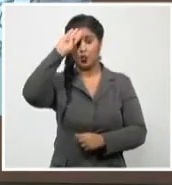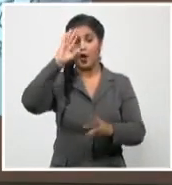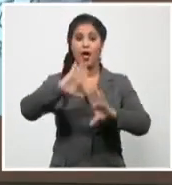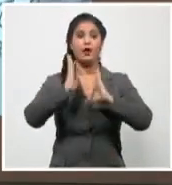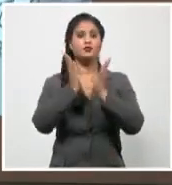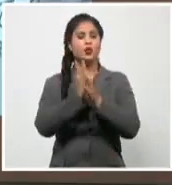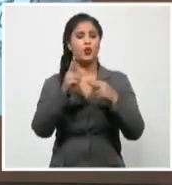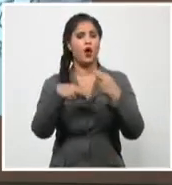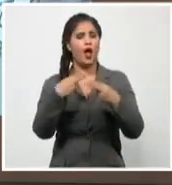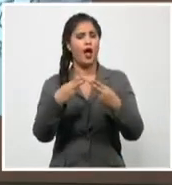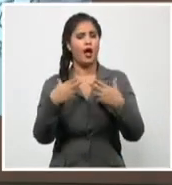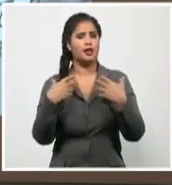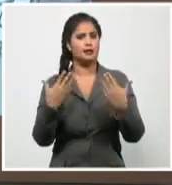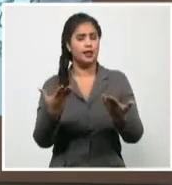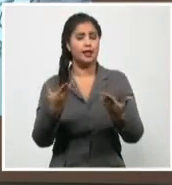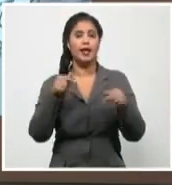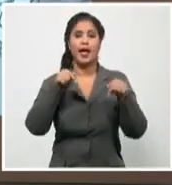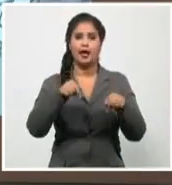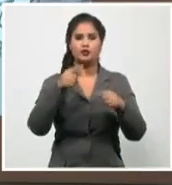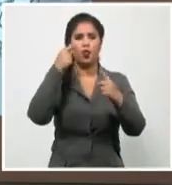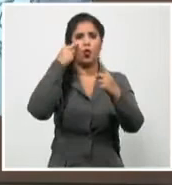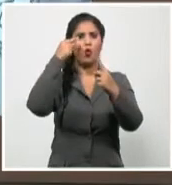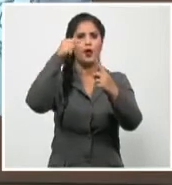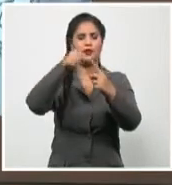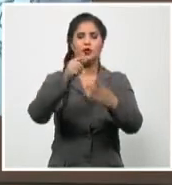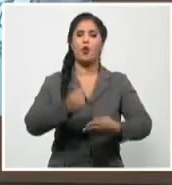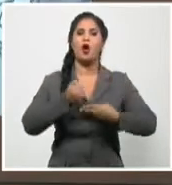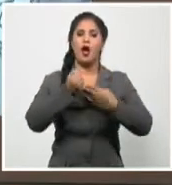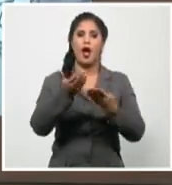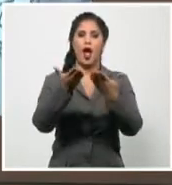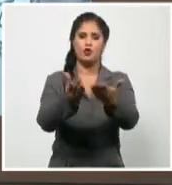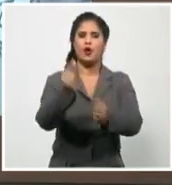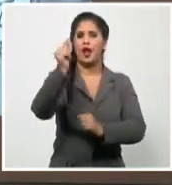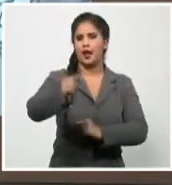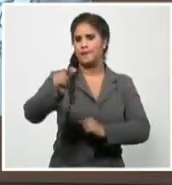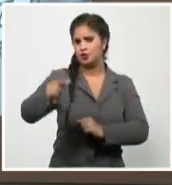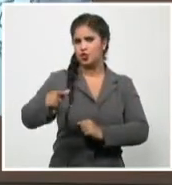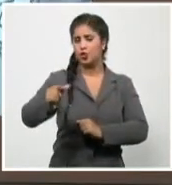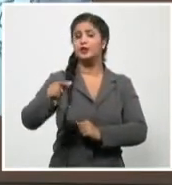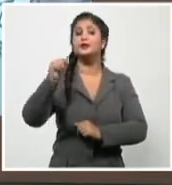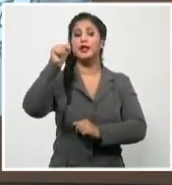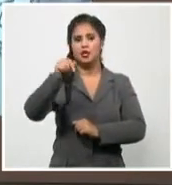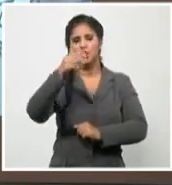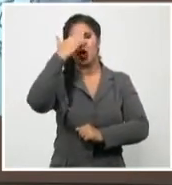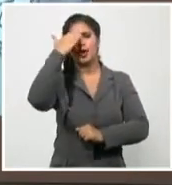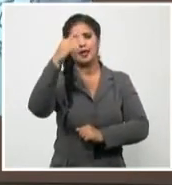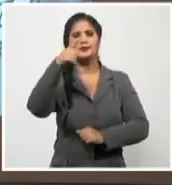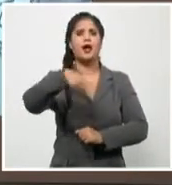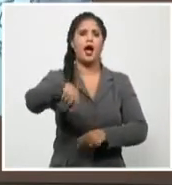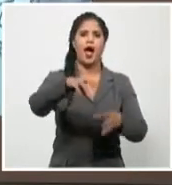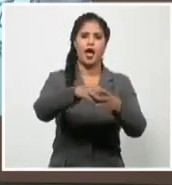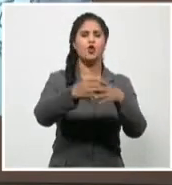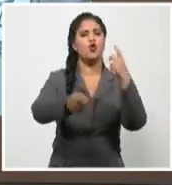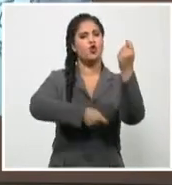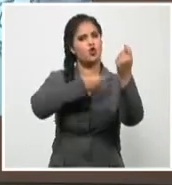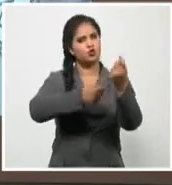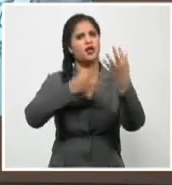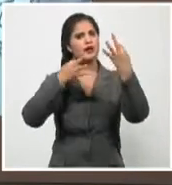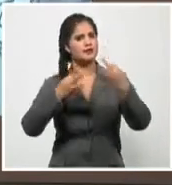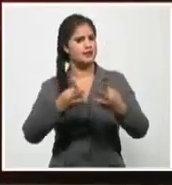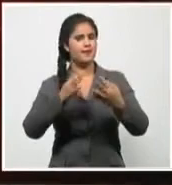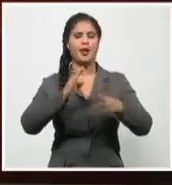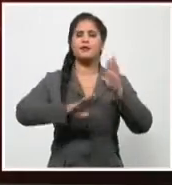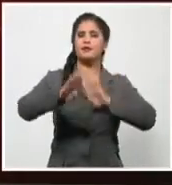responda al bienestar del pueblo ya fin de cuentas ha sido esa la savia permanente de la revolución